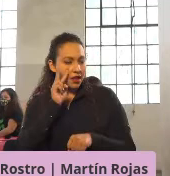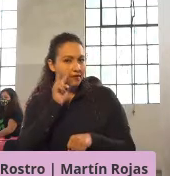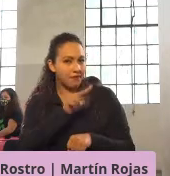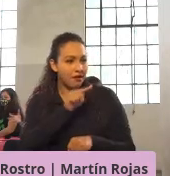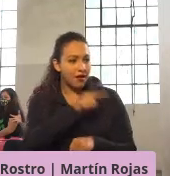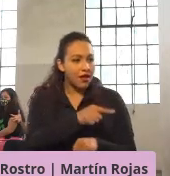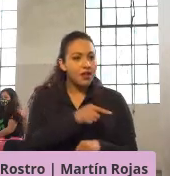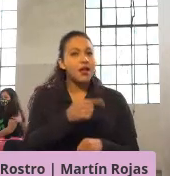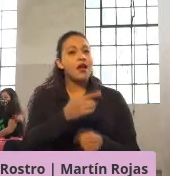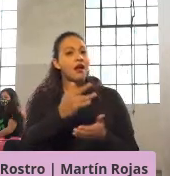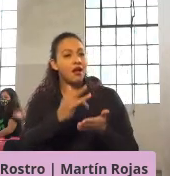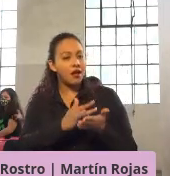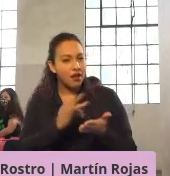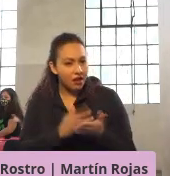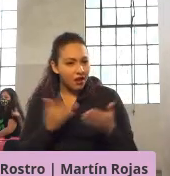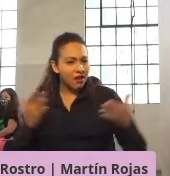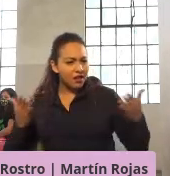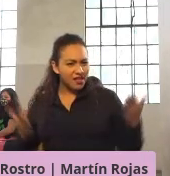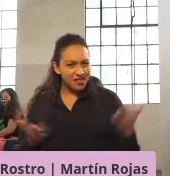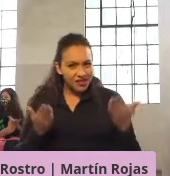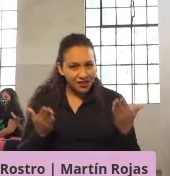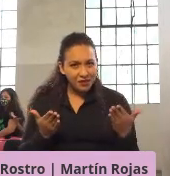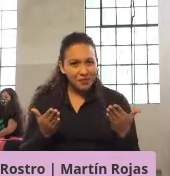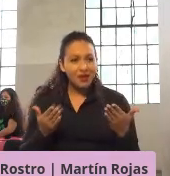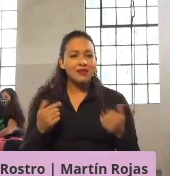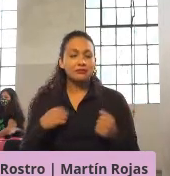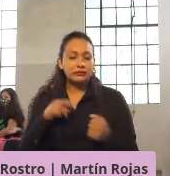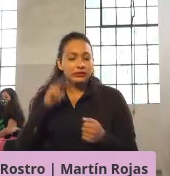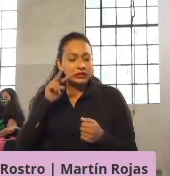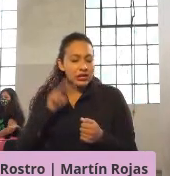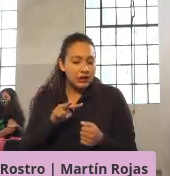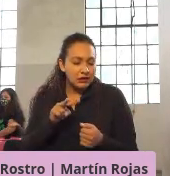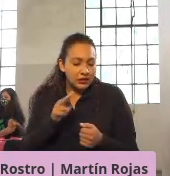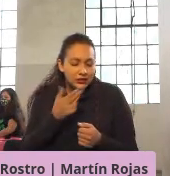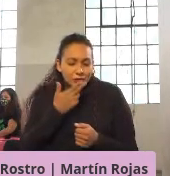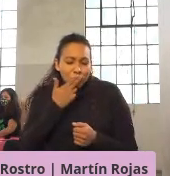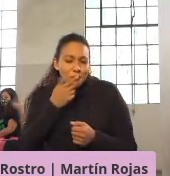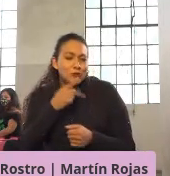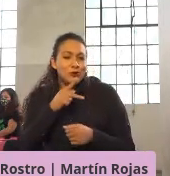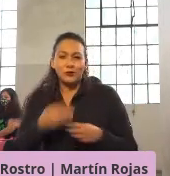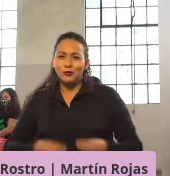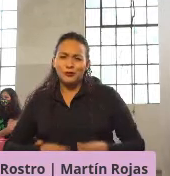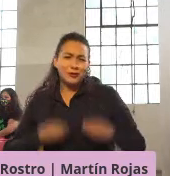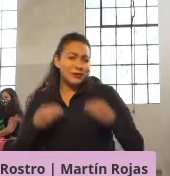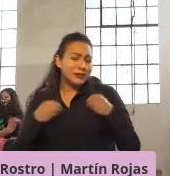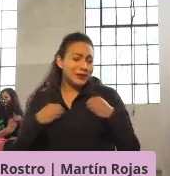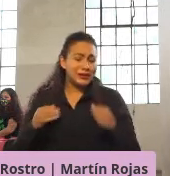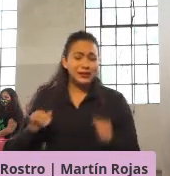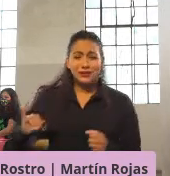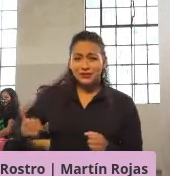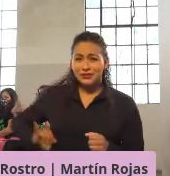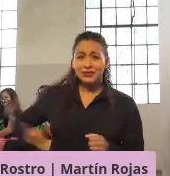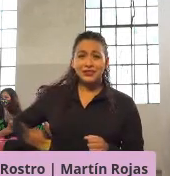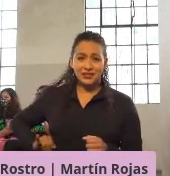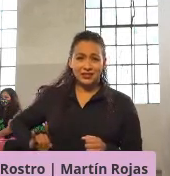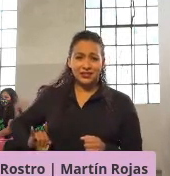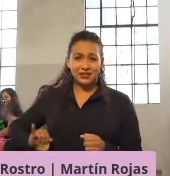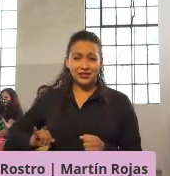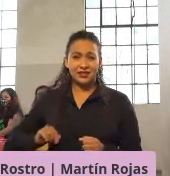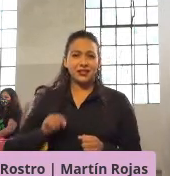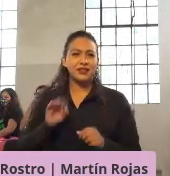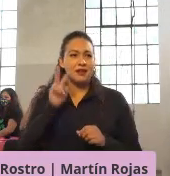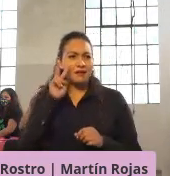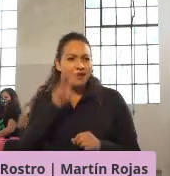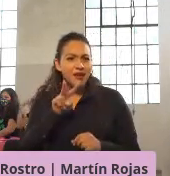momento muy especial en mi vida cuando, o sea, me cuenta eso. Entonces, ella me activó, ¿no? O sea, al contarme eso